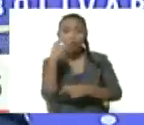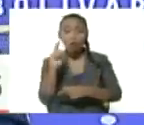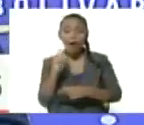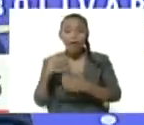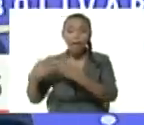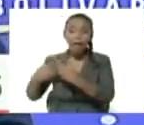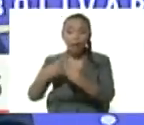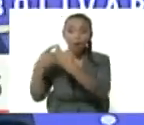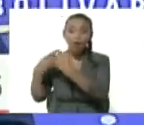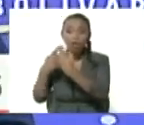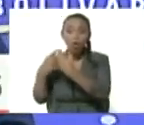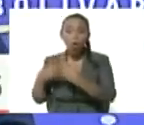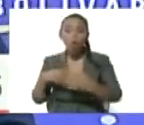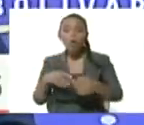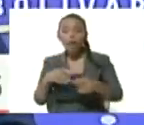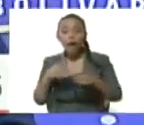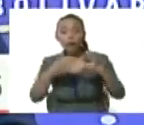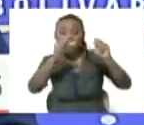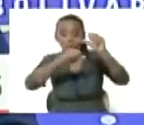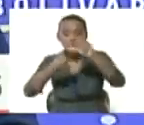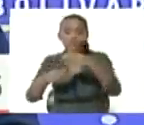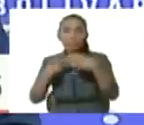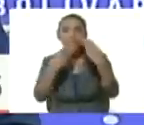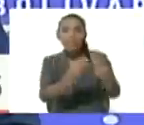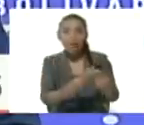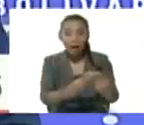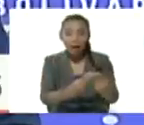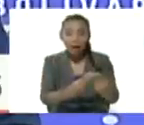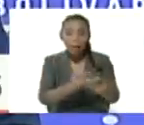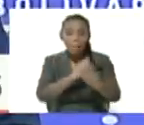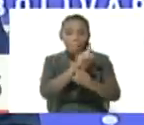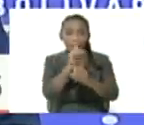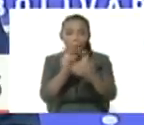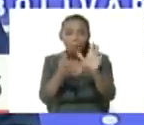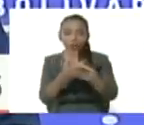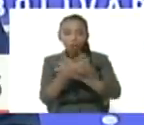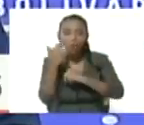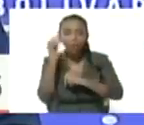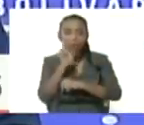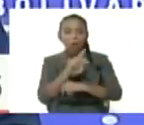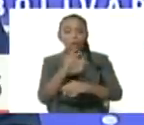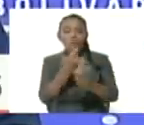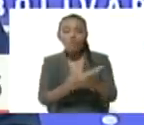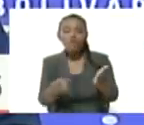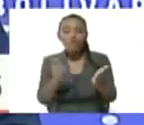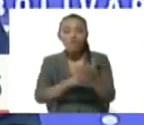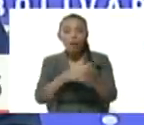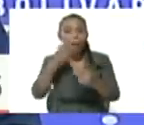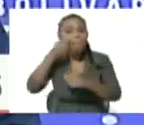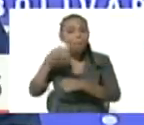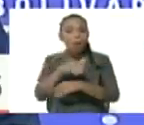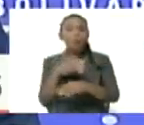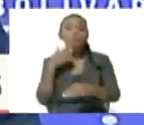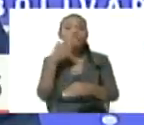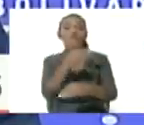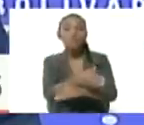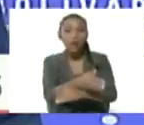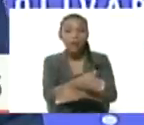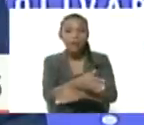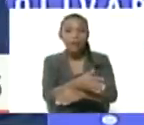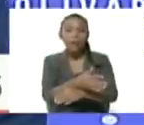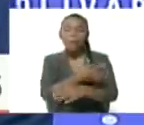existe. Una consulta para darle poder popular, un plebiscito, un referéndum, y el pueblo fue a votar por